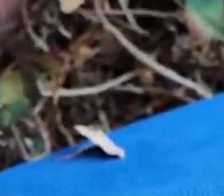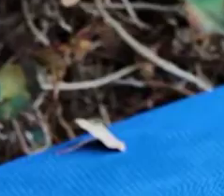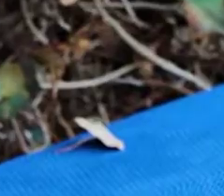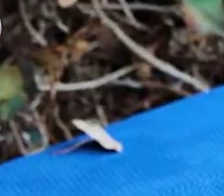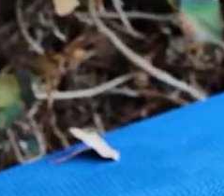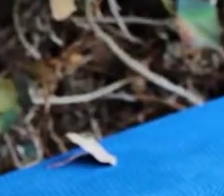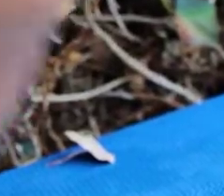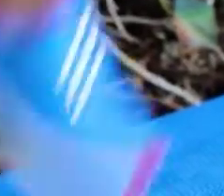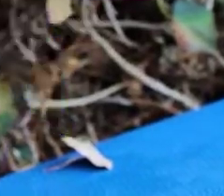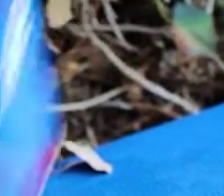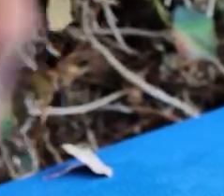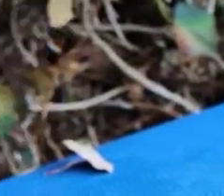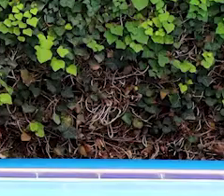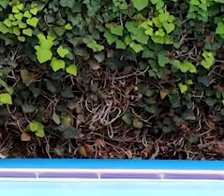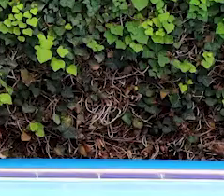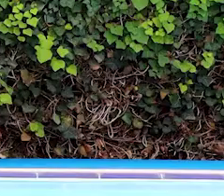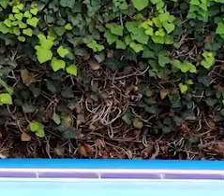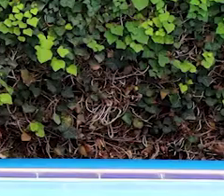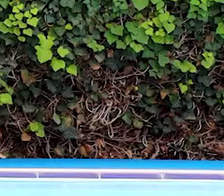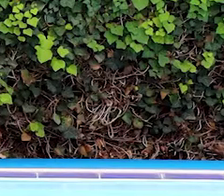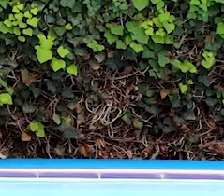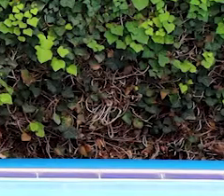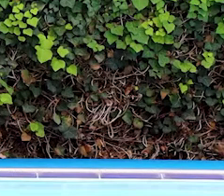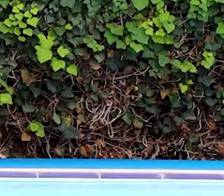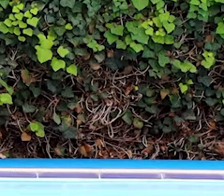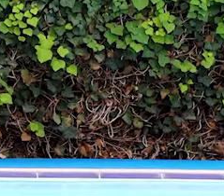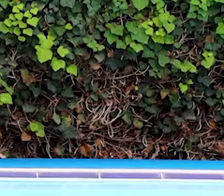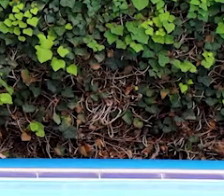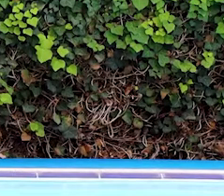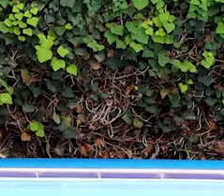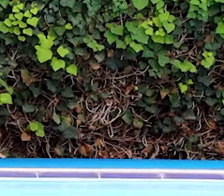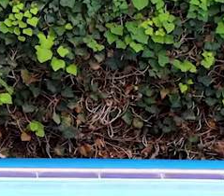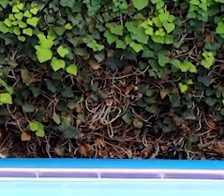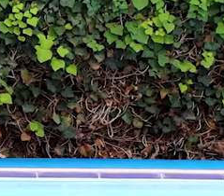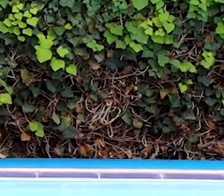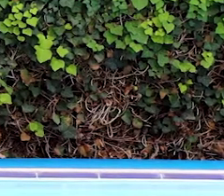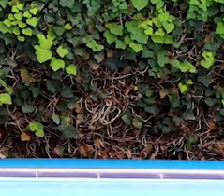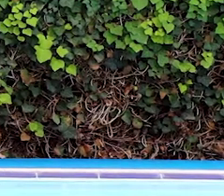Derecha, izquierda, espalda bien derecha,